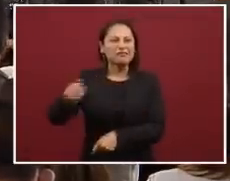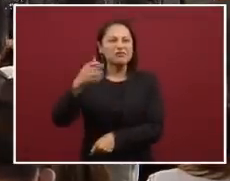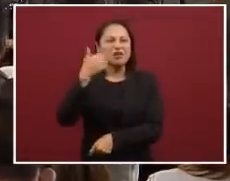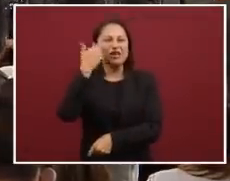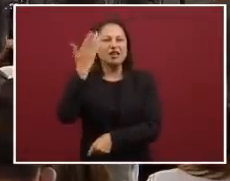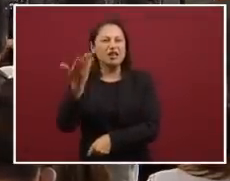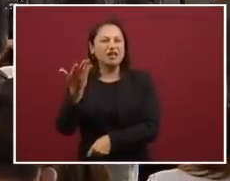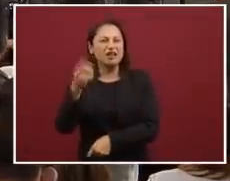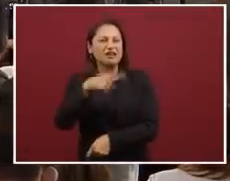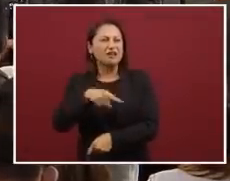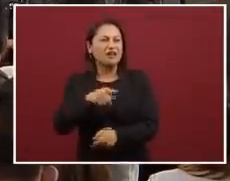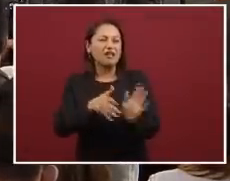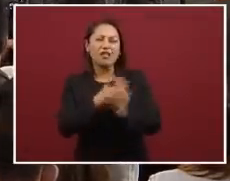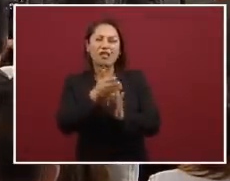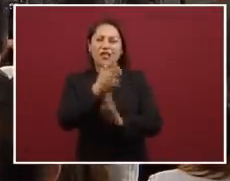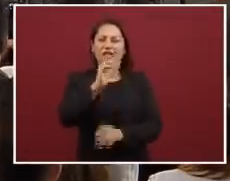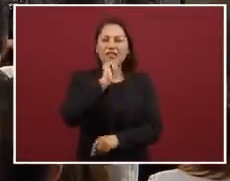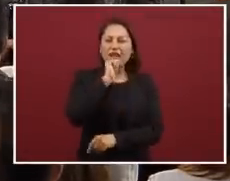poder decir, ahí está,